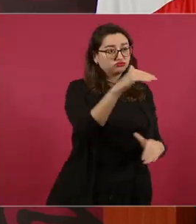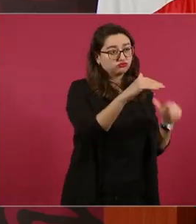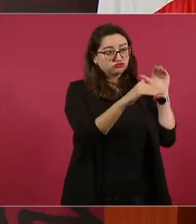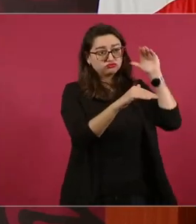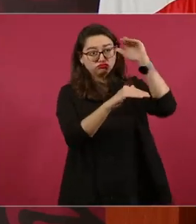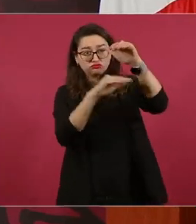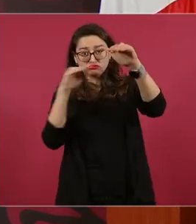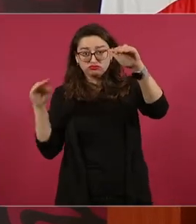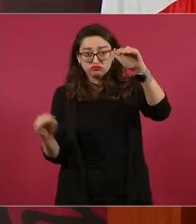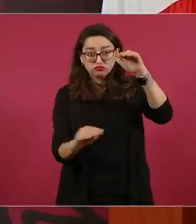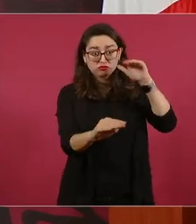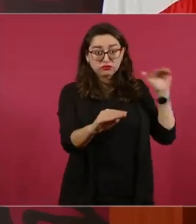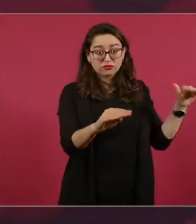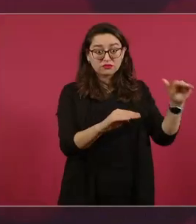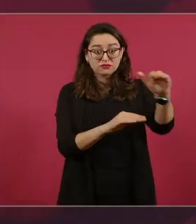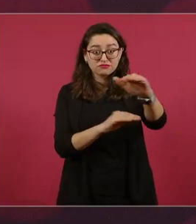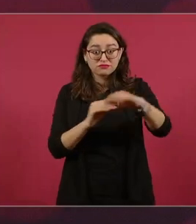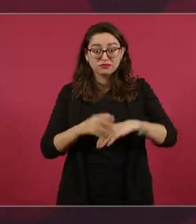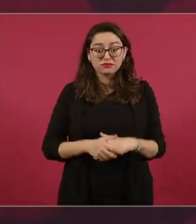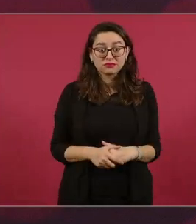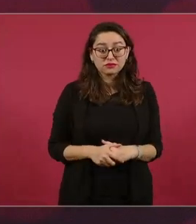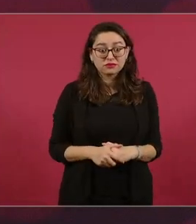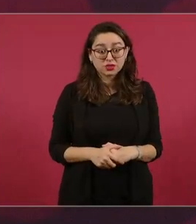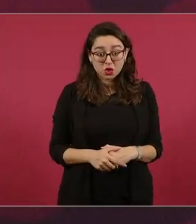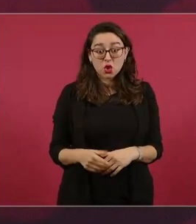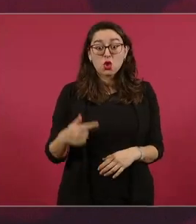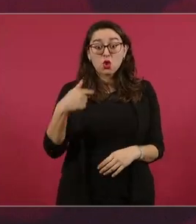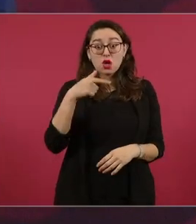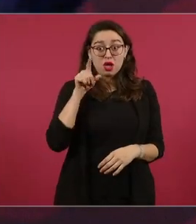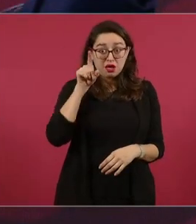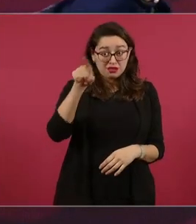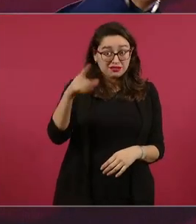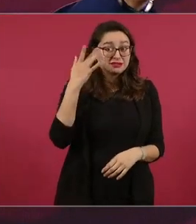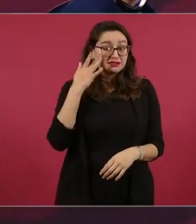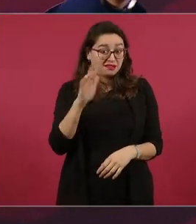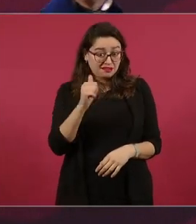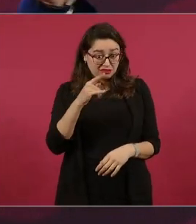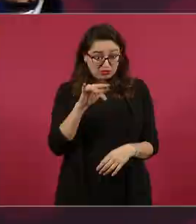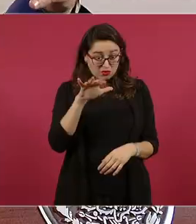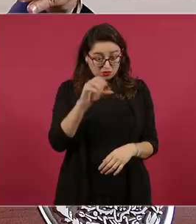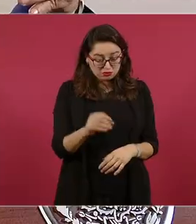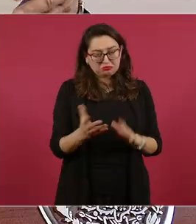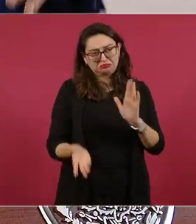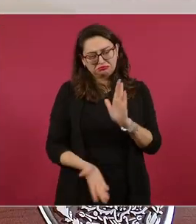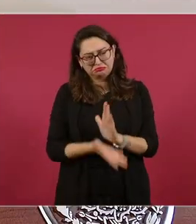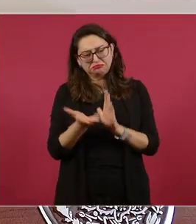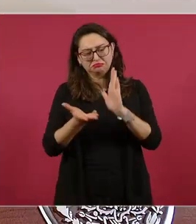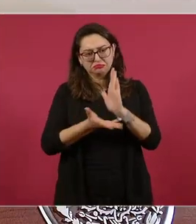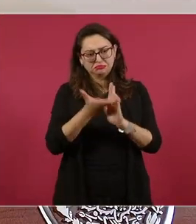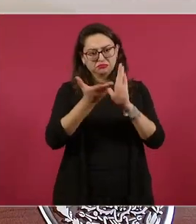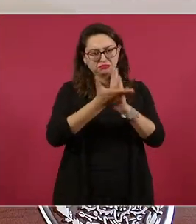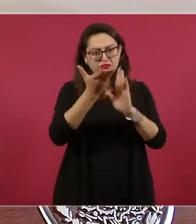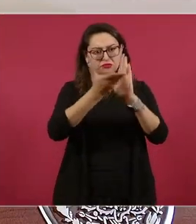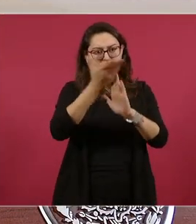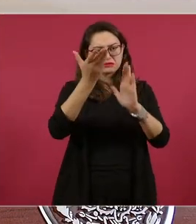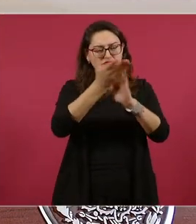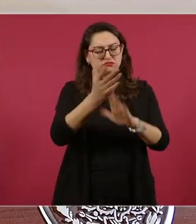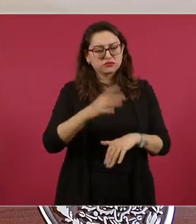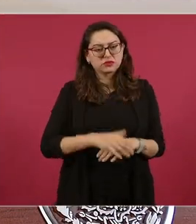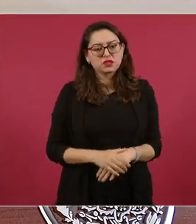Y estaba yo ahí, ahí en San Antonio, en el cruce. Se estaba montando una ballena